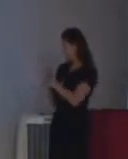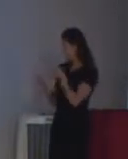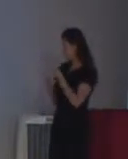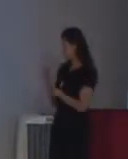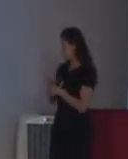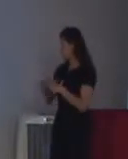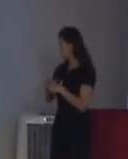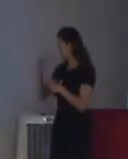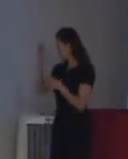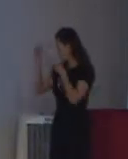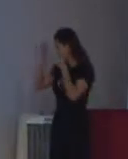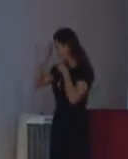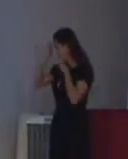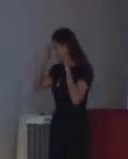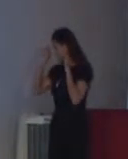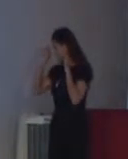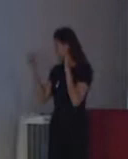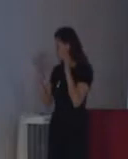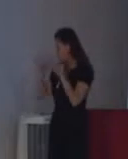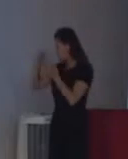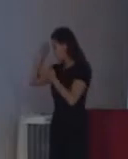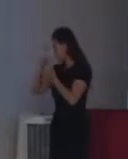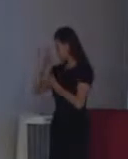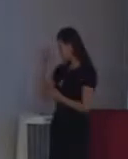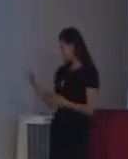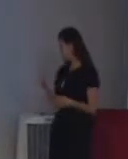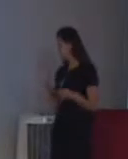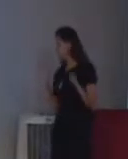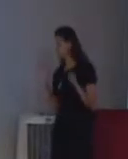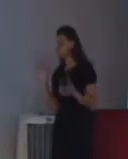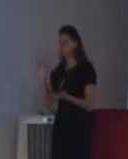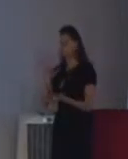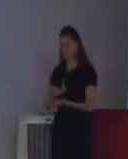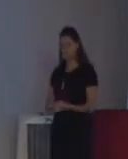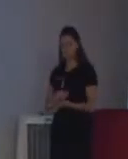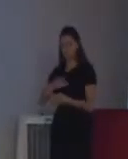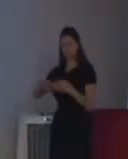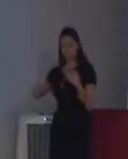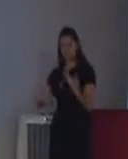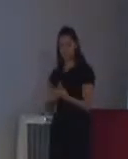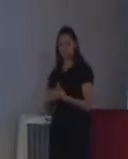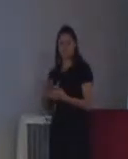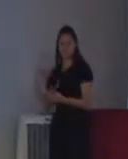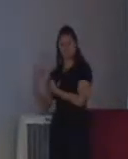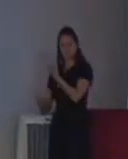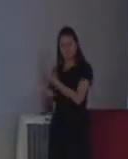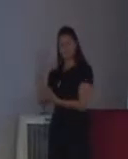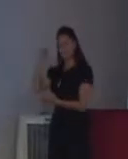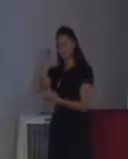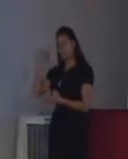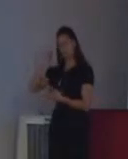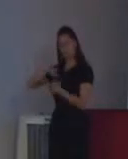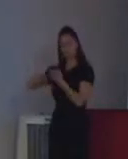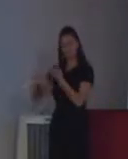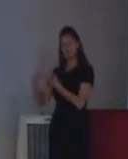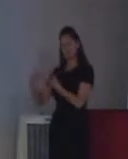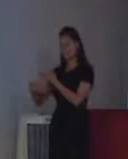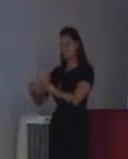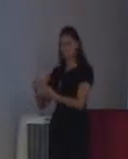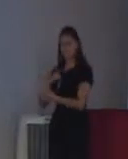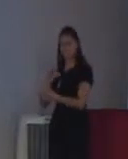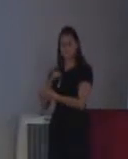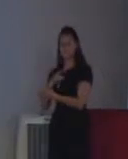pedagógico, pues aprendamos los dos. Entonces, siempre, digamos, como que durante todo el devenir académico, todo el recorrido durante la